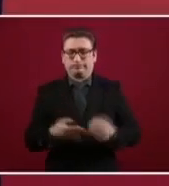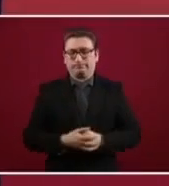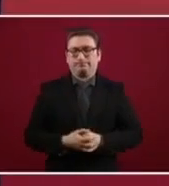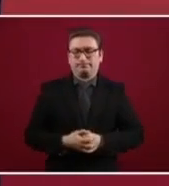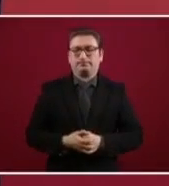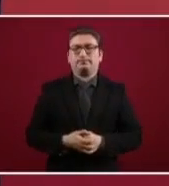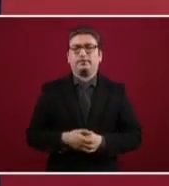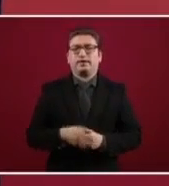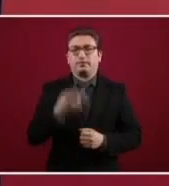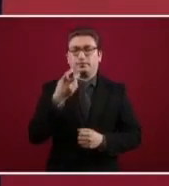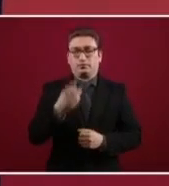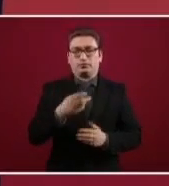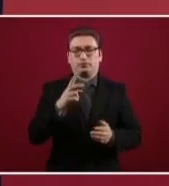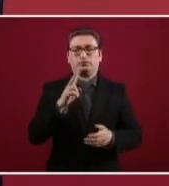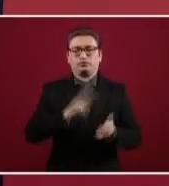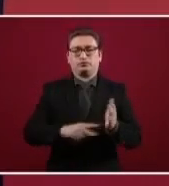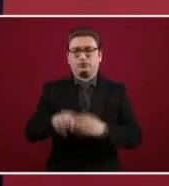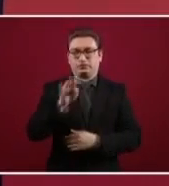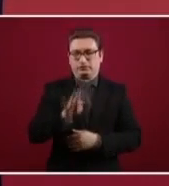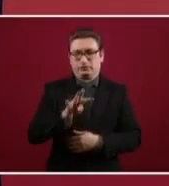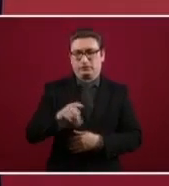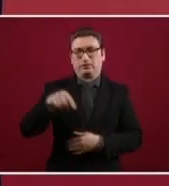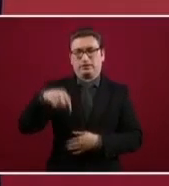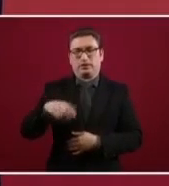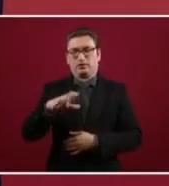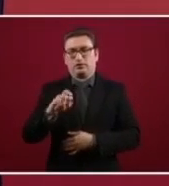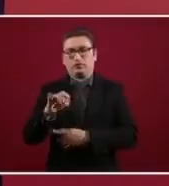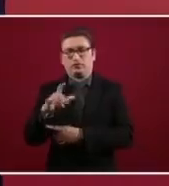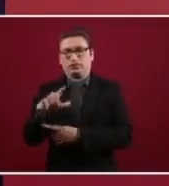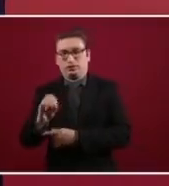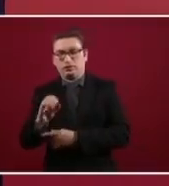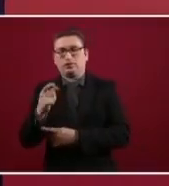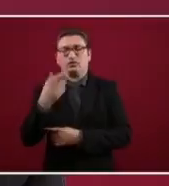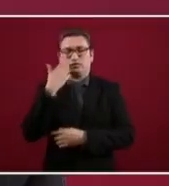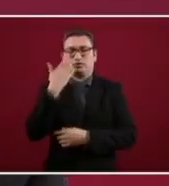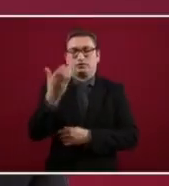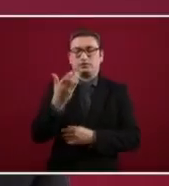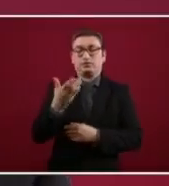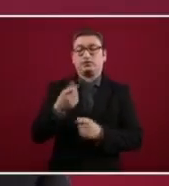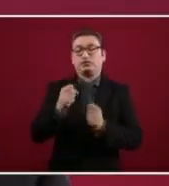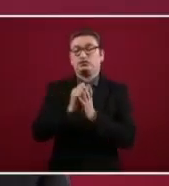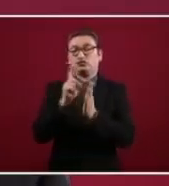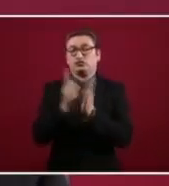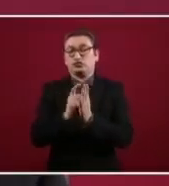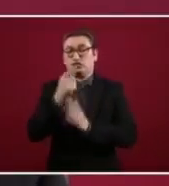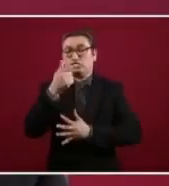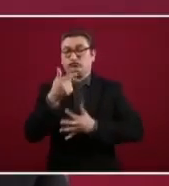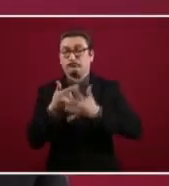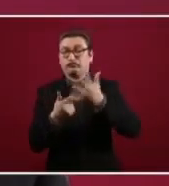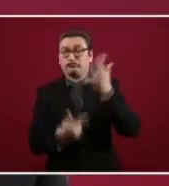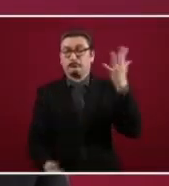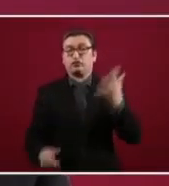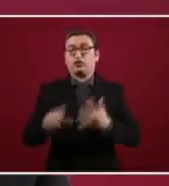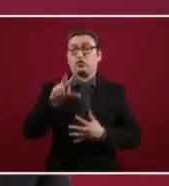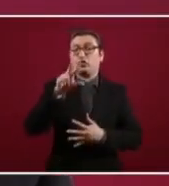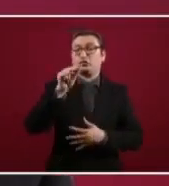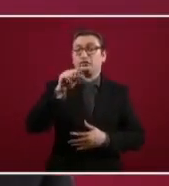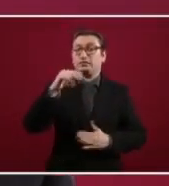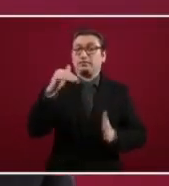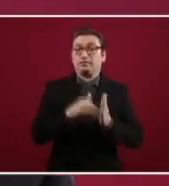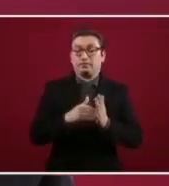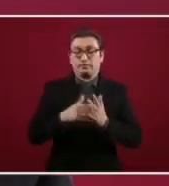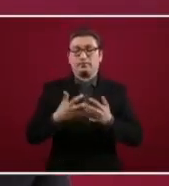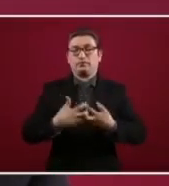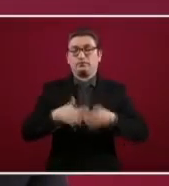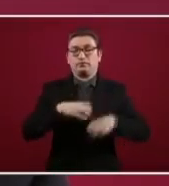edición la concanaco ya tiene solicitudes de registro de más de 80 mil empresas que con sus sucursales